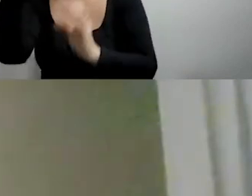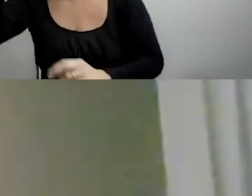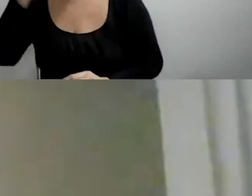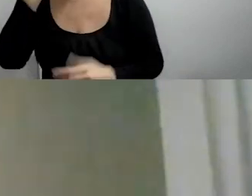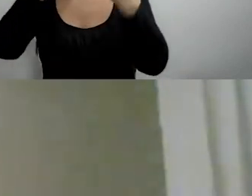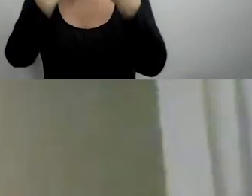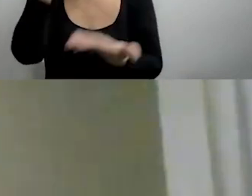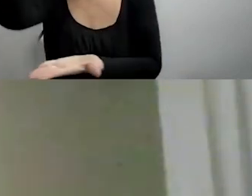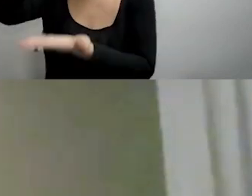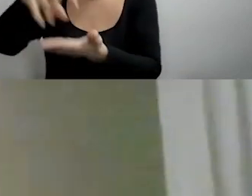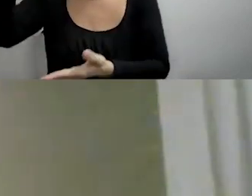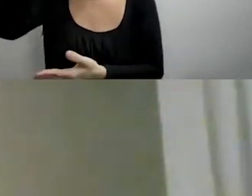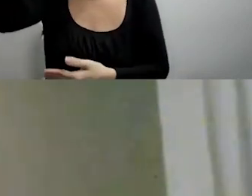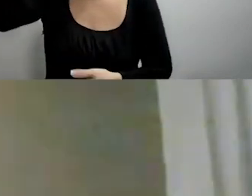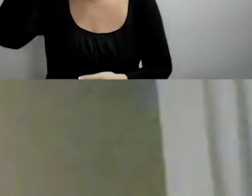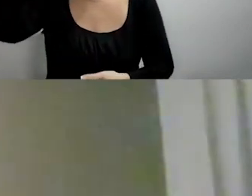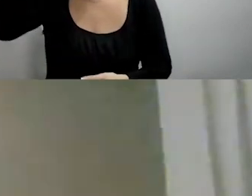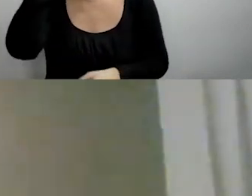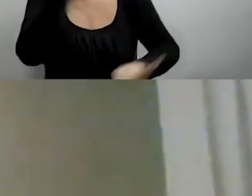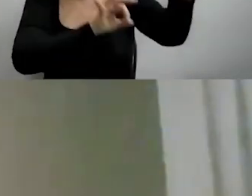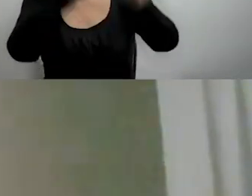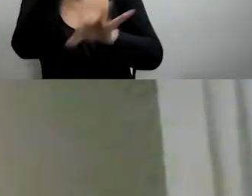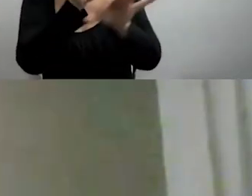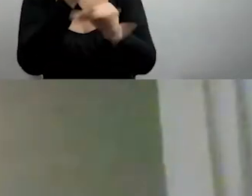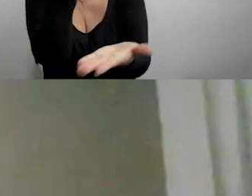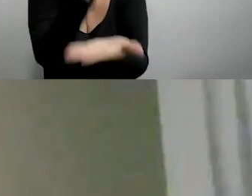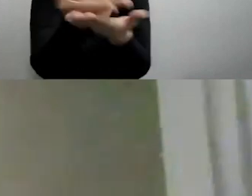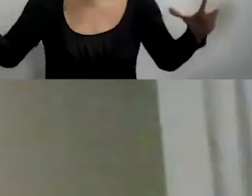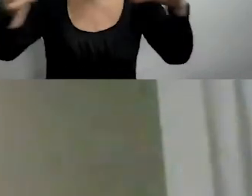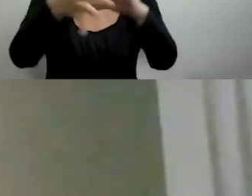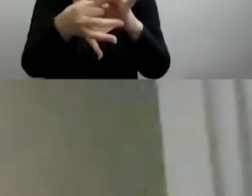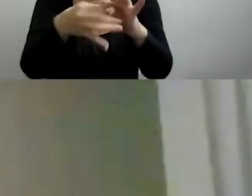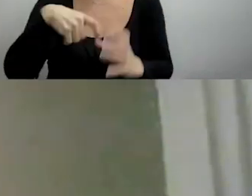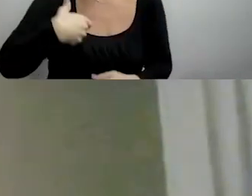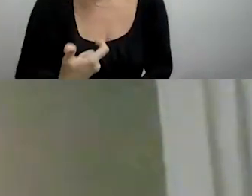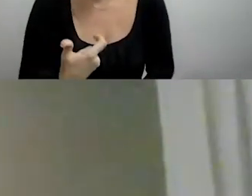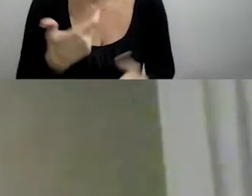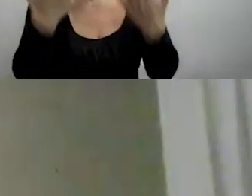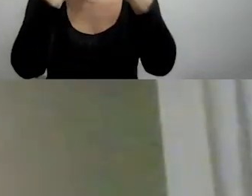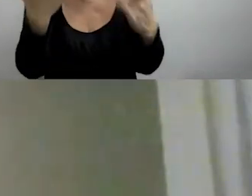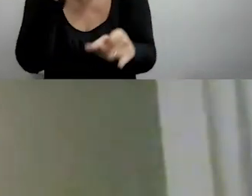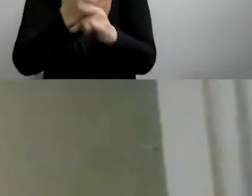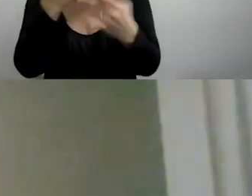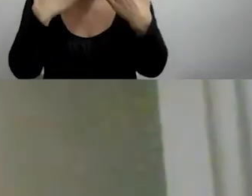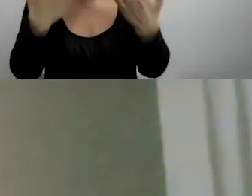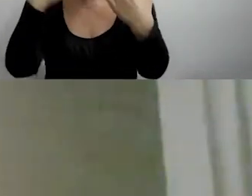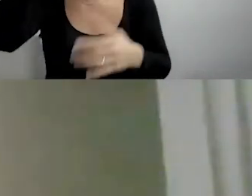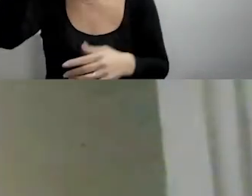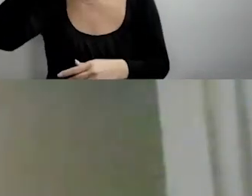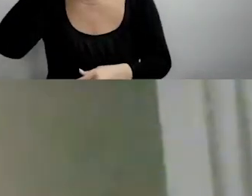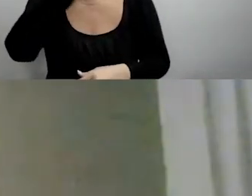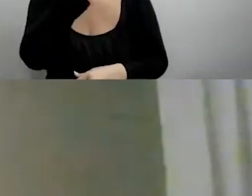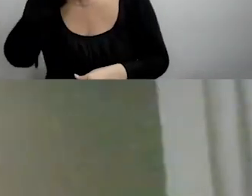por hacer este proyecto en conjunto. Agradecerle infinitamente a Cristina Mansilla, nuestra compañera